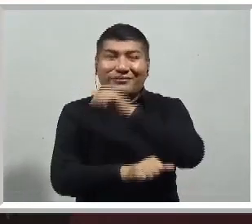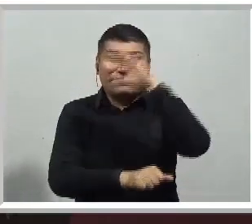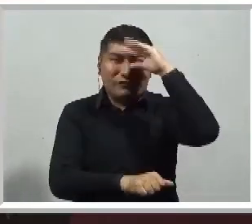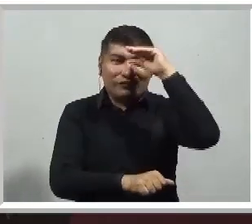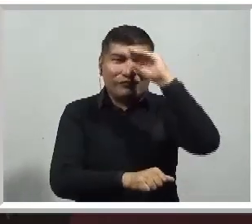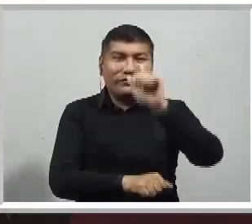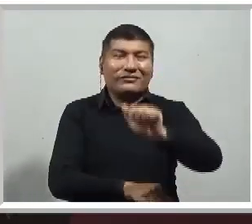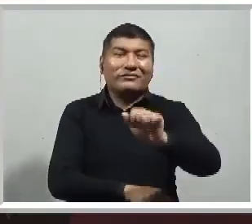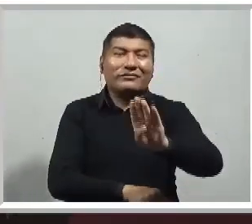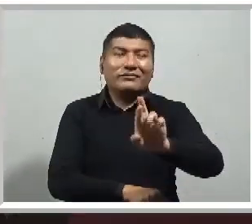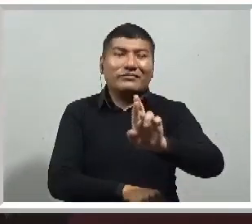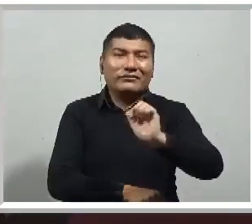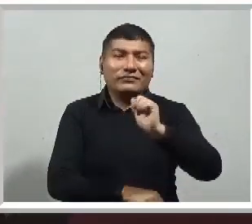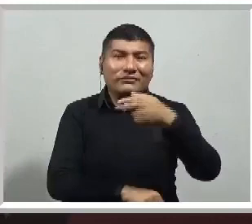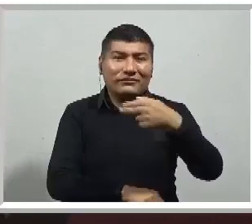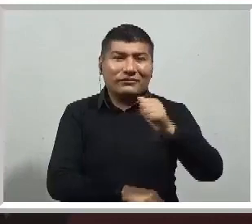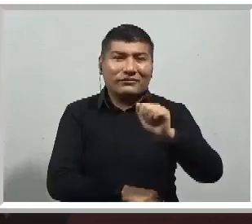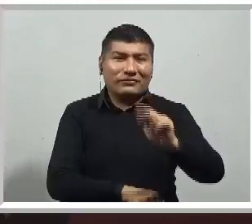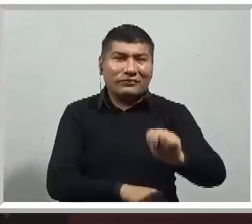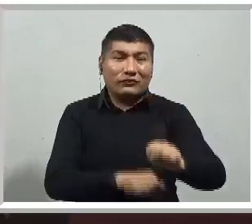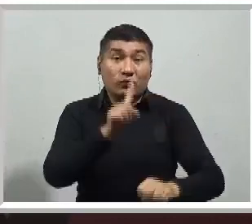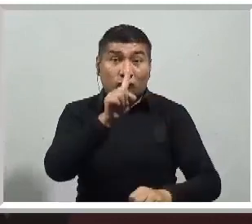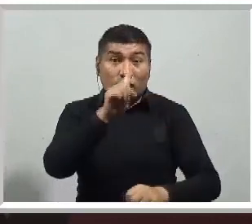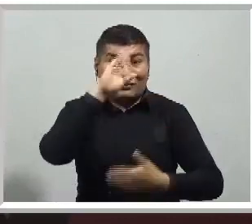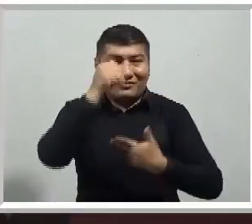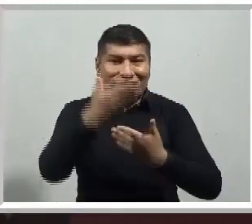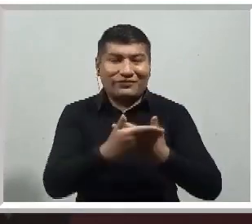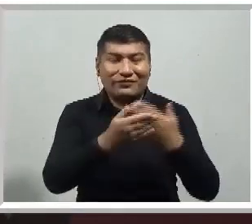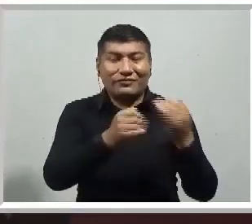tener un solo hijo, Isaac,